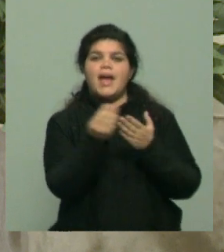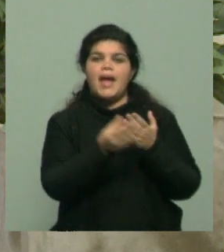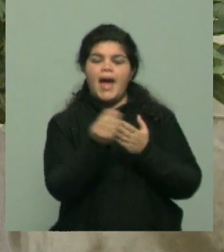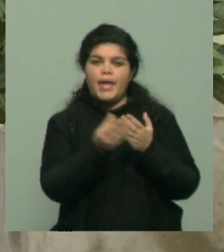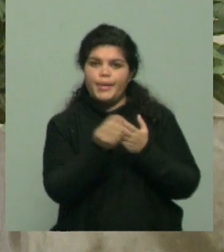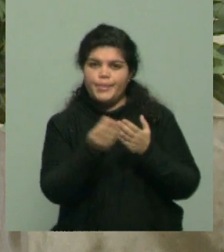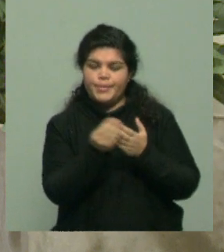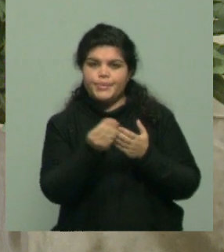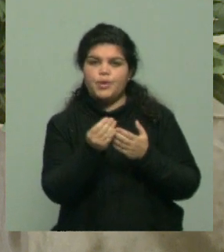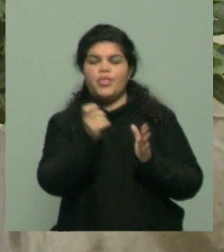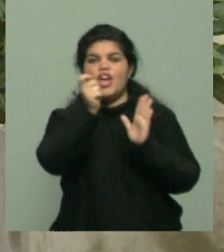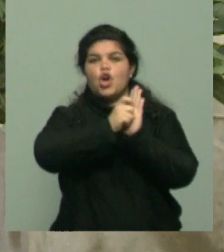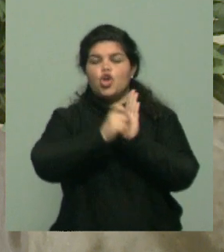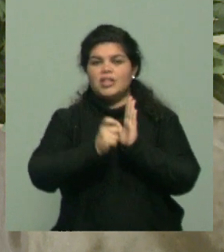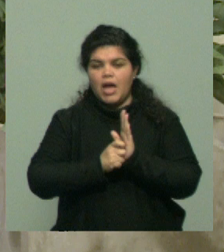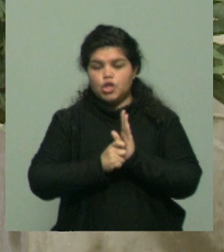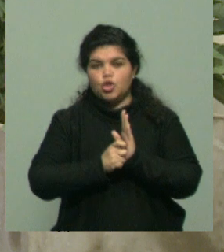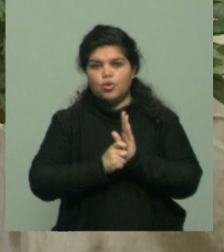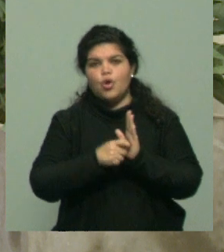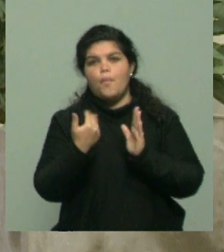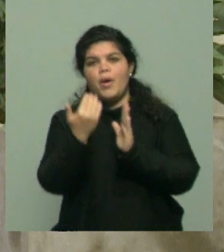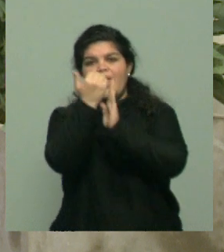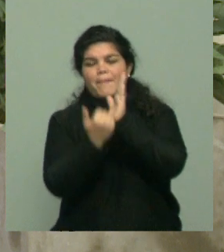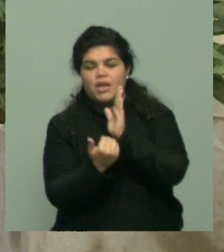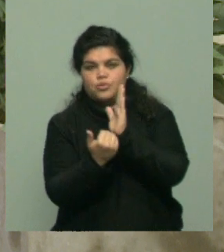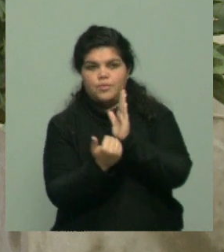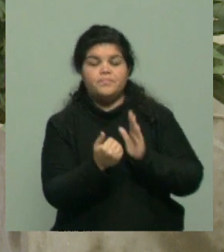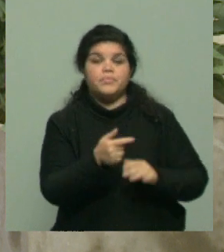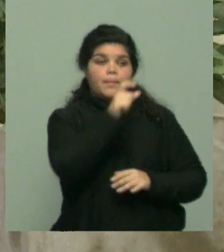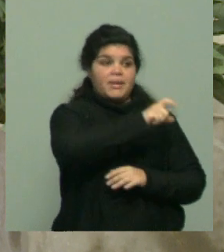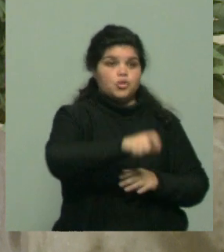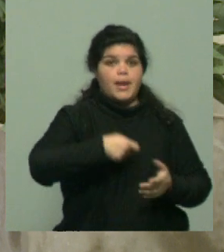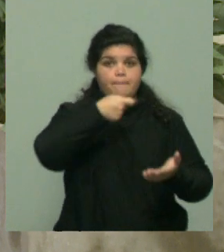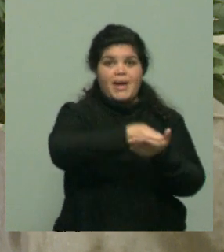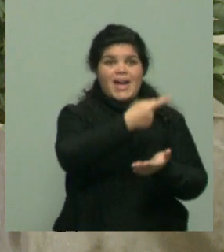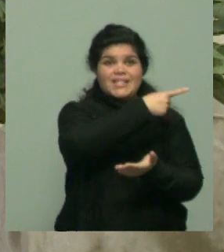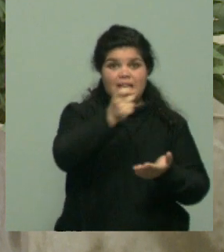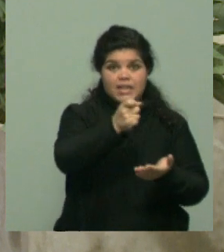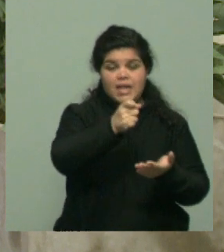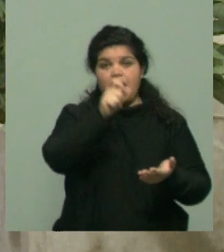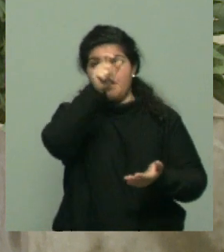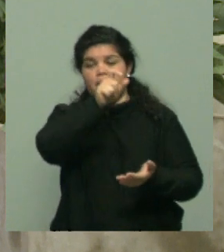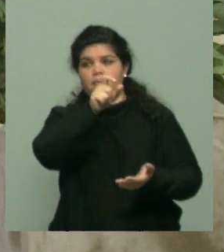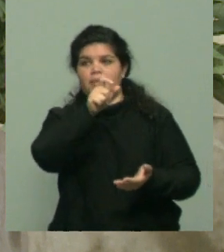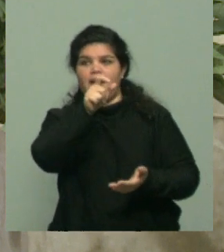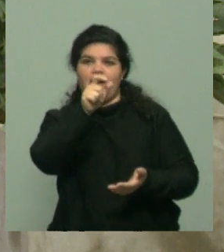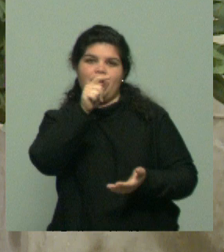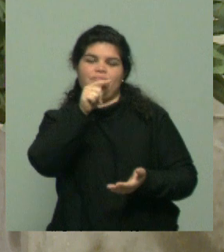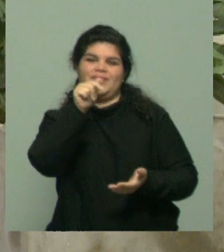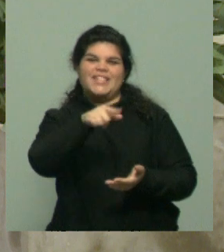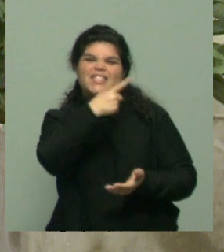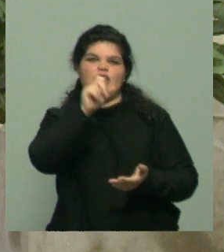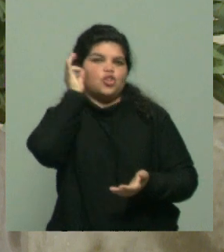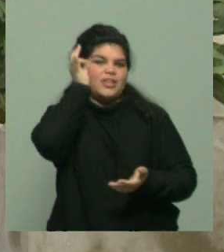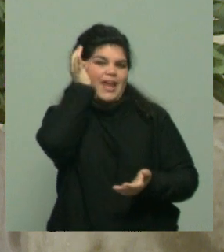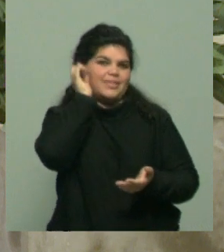país, de cada 100 pesos que se pagan en un salario registrado, al empleador le sale 130, al trabajador le llegan 80,